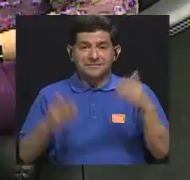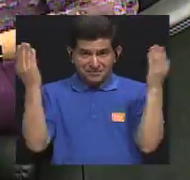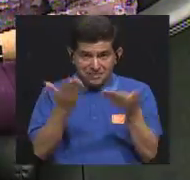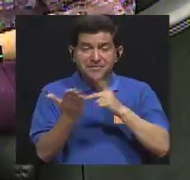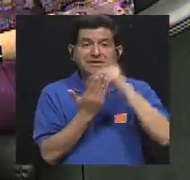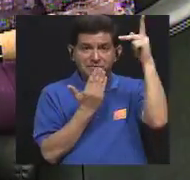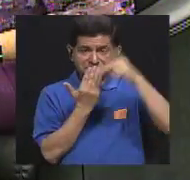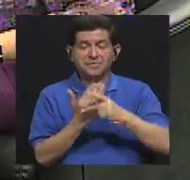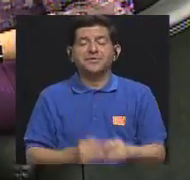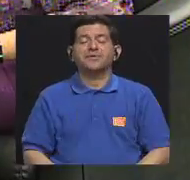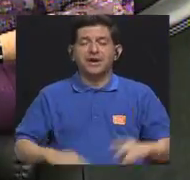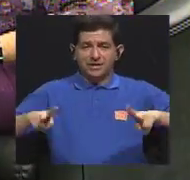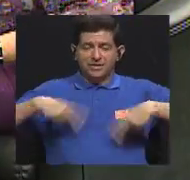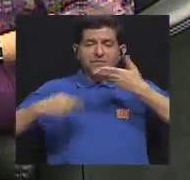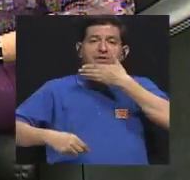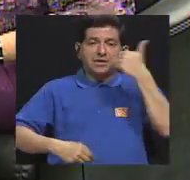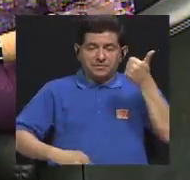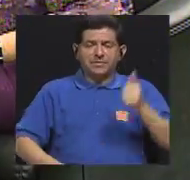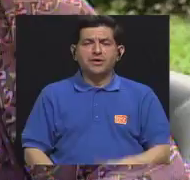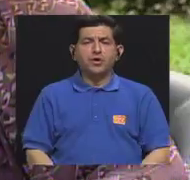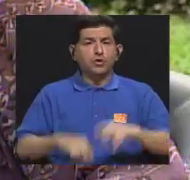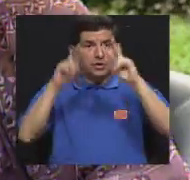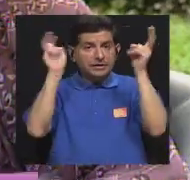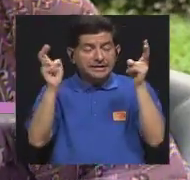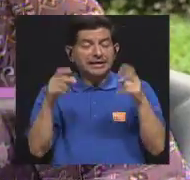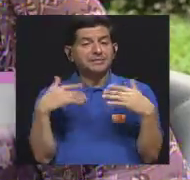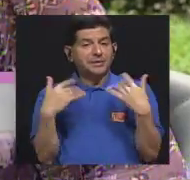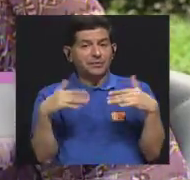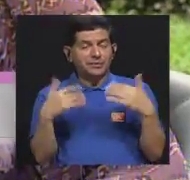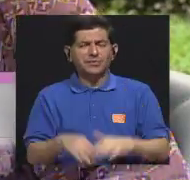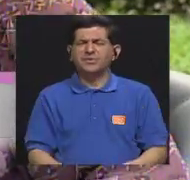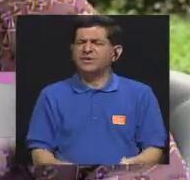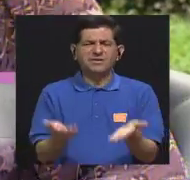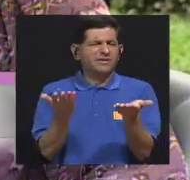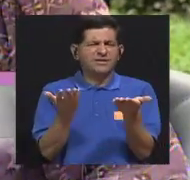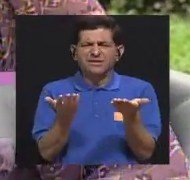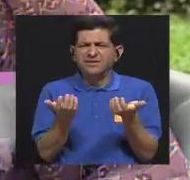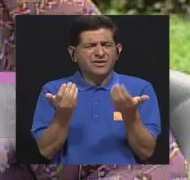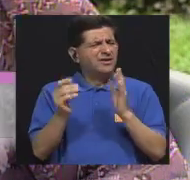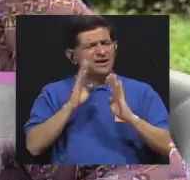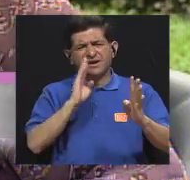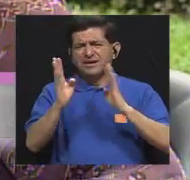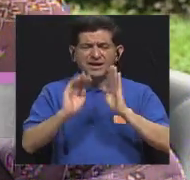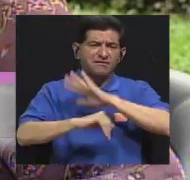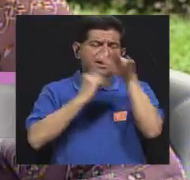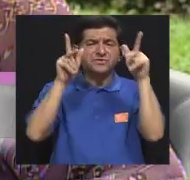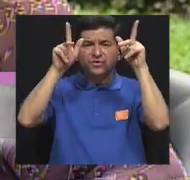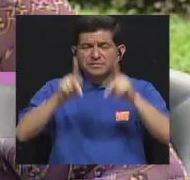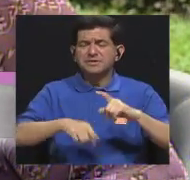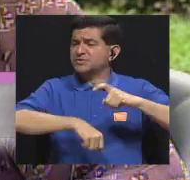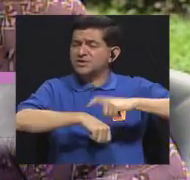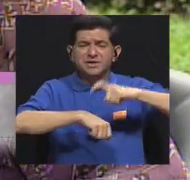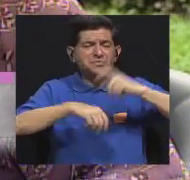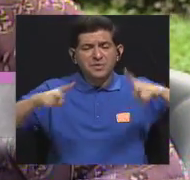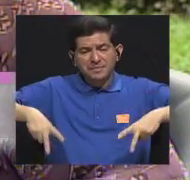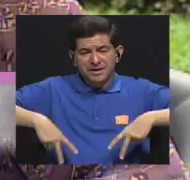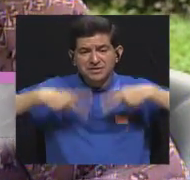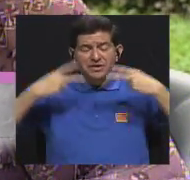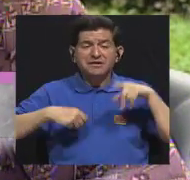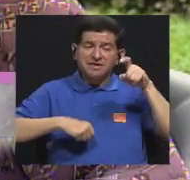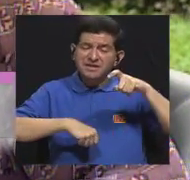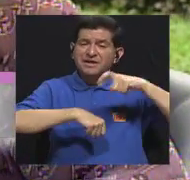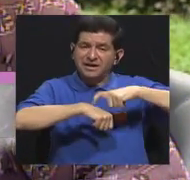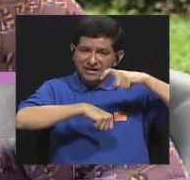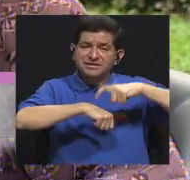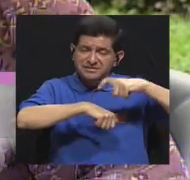y con un tema, Saúl, que se las trae, porque no nos gusta hablar mucho al respecto. Todos y todas vamos a llegar en algún momento a pasar por esa